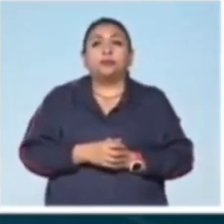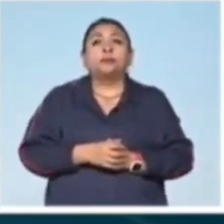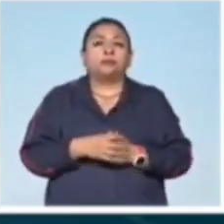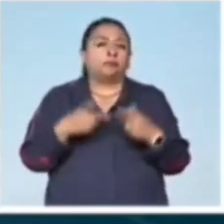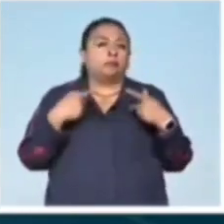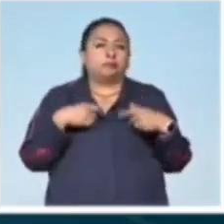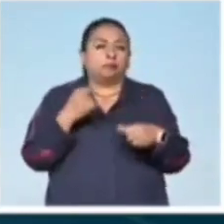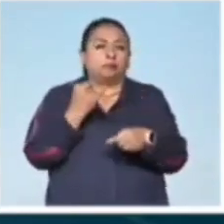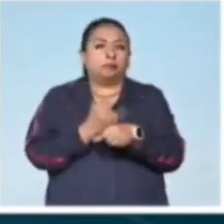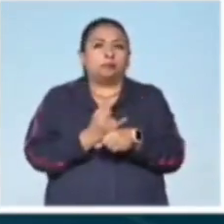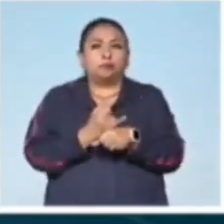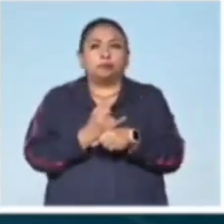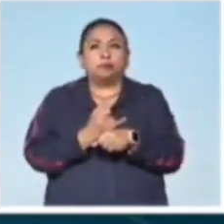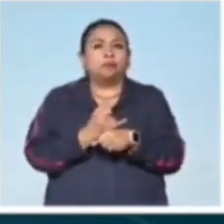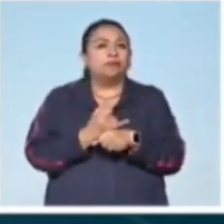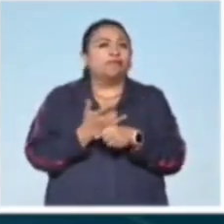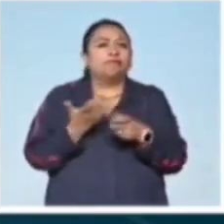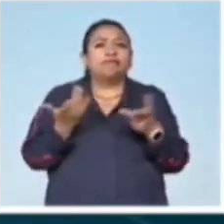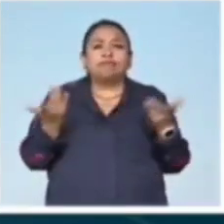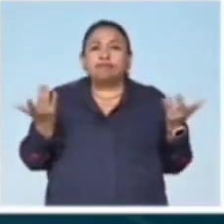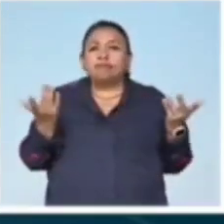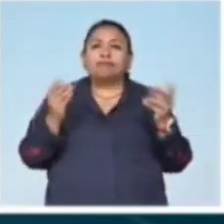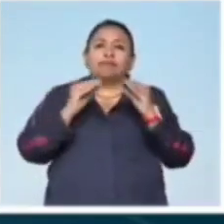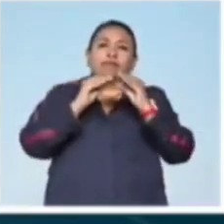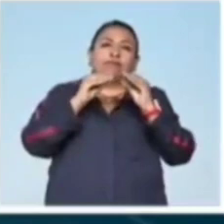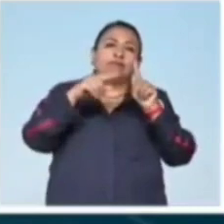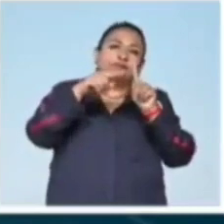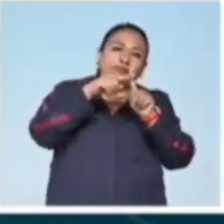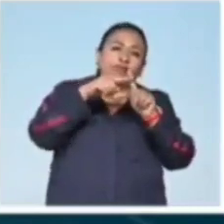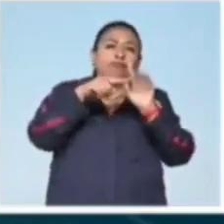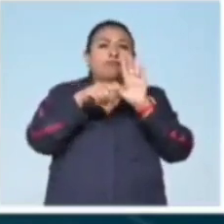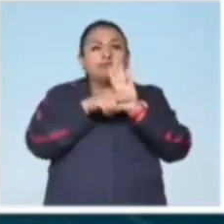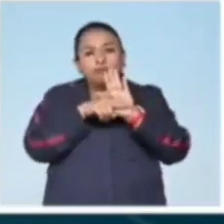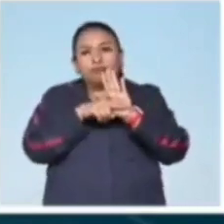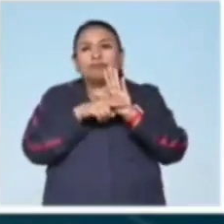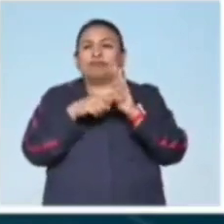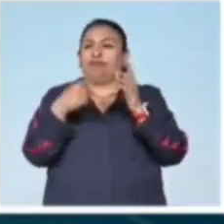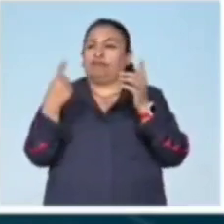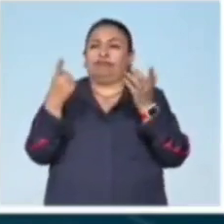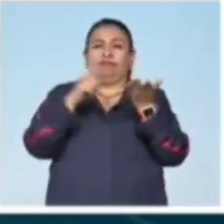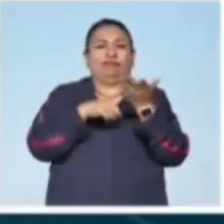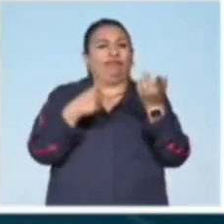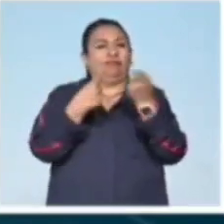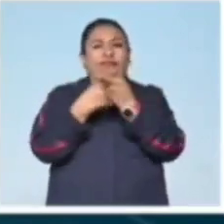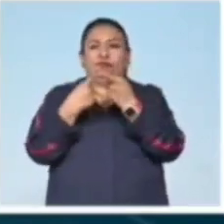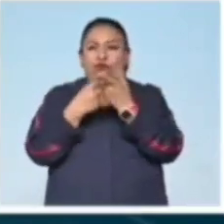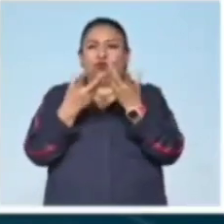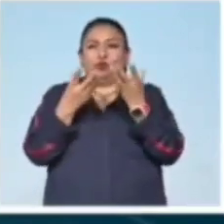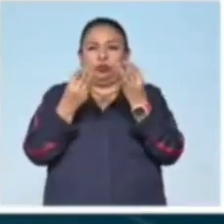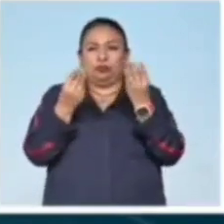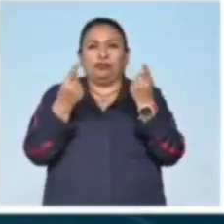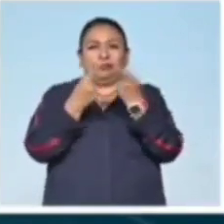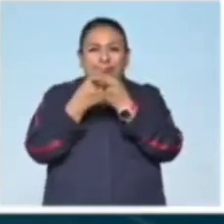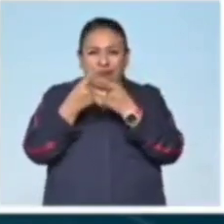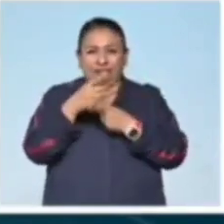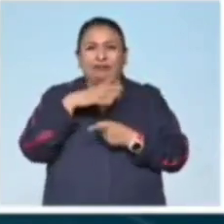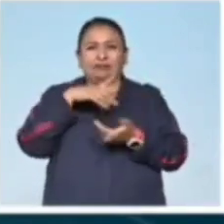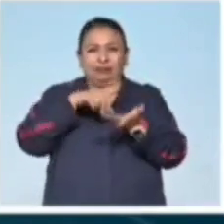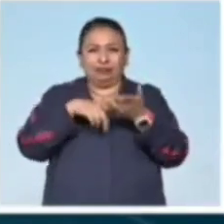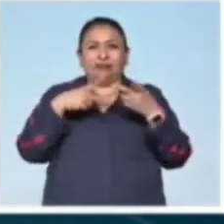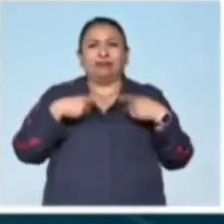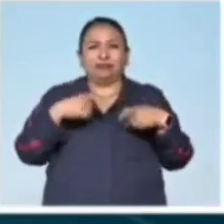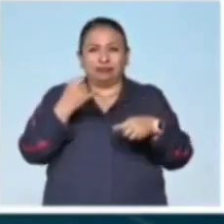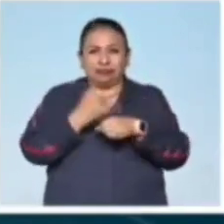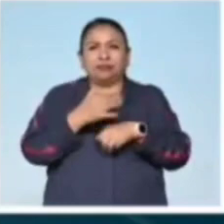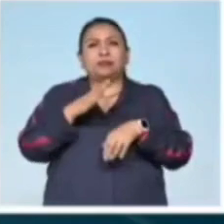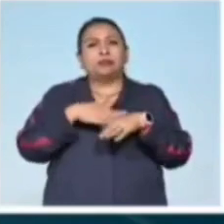Los personajes son claroscuros completos, están llenos de contradicciones. Y entre más contradicción hay en un personaje,